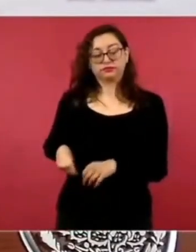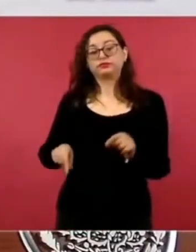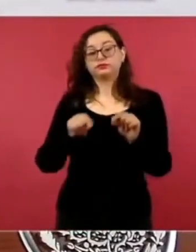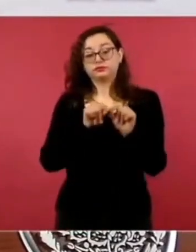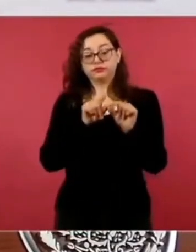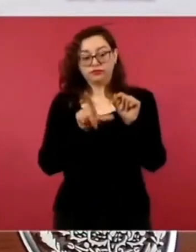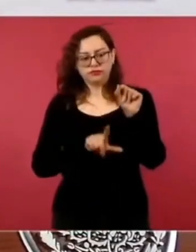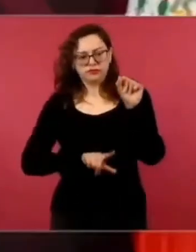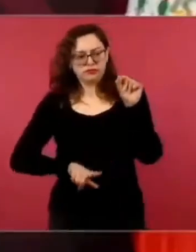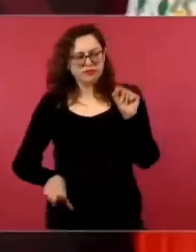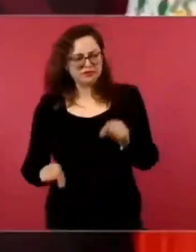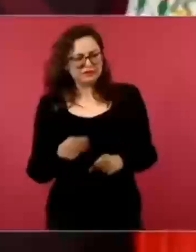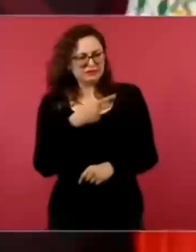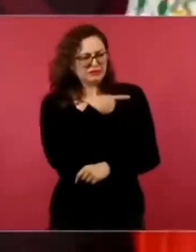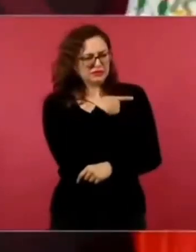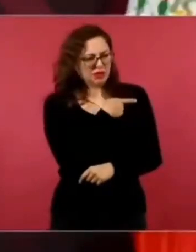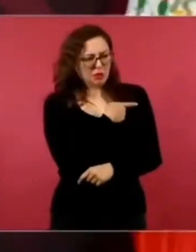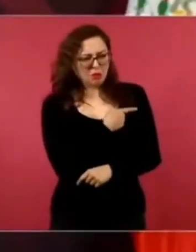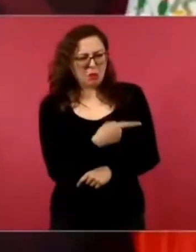de la desigualdad